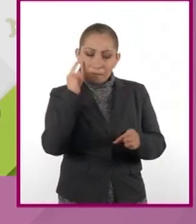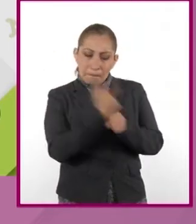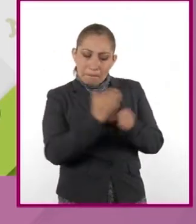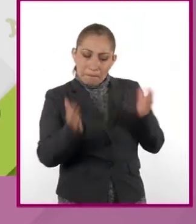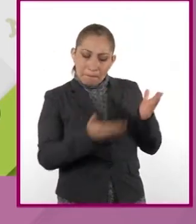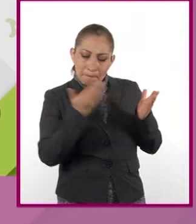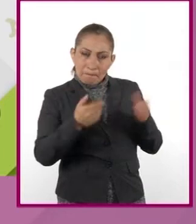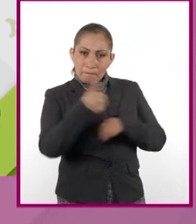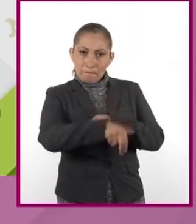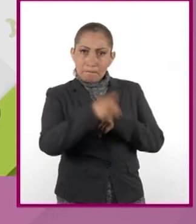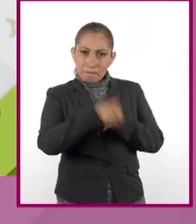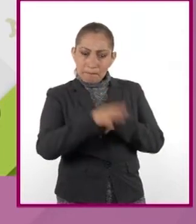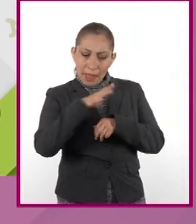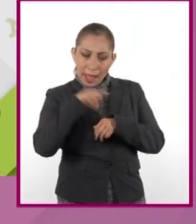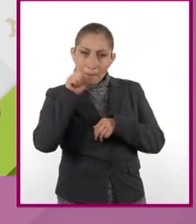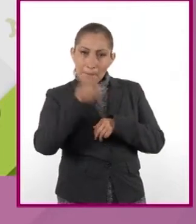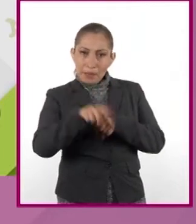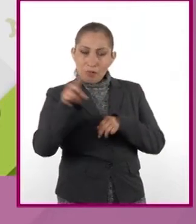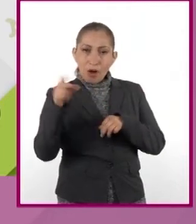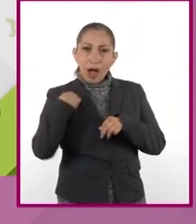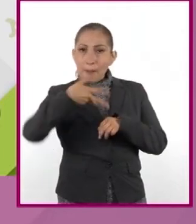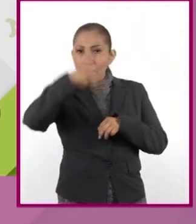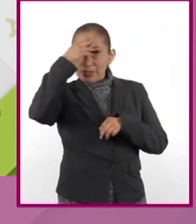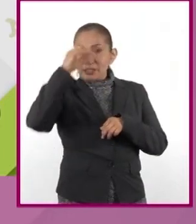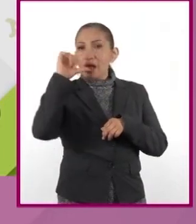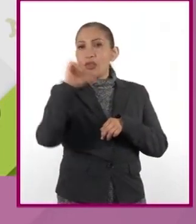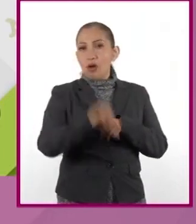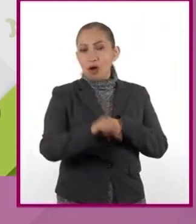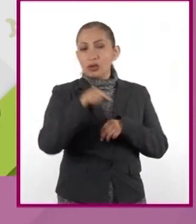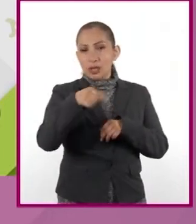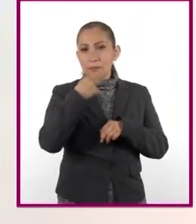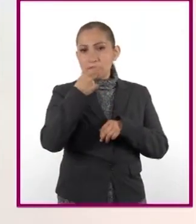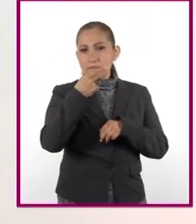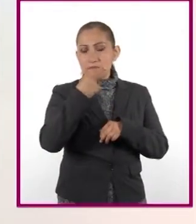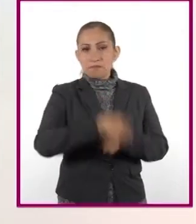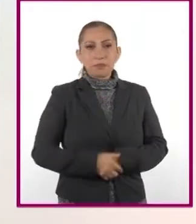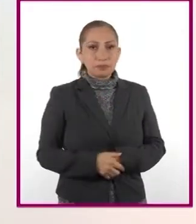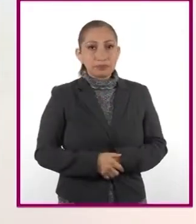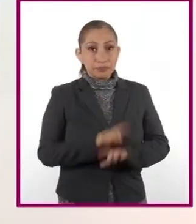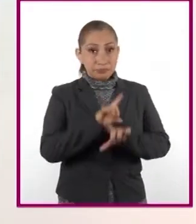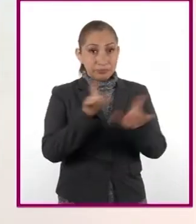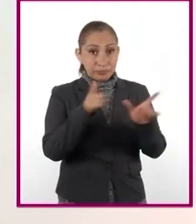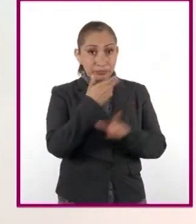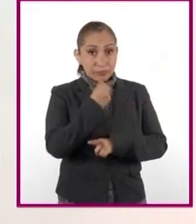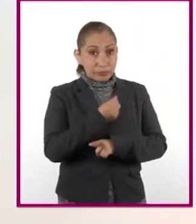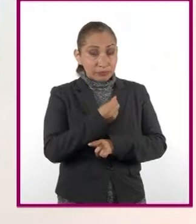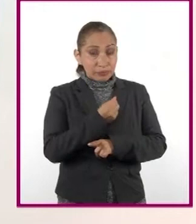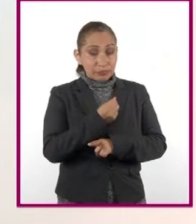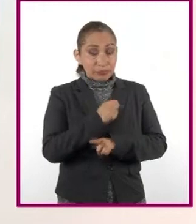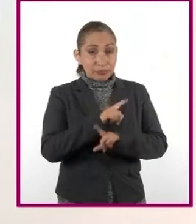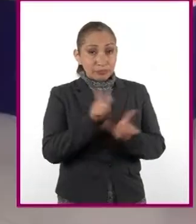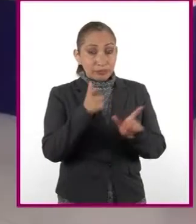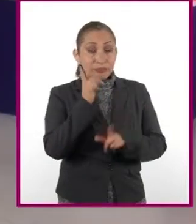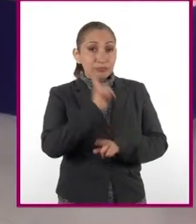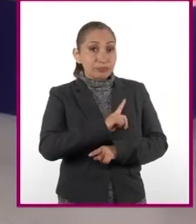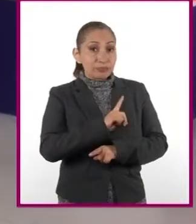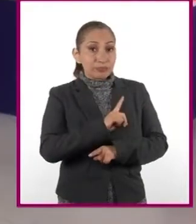identifiquen la página en la que se encuentra el aprendizaje esperado que abordaremos. ¿Listas? ¿Listos?